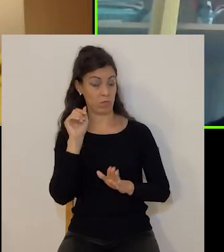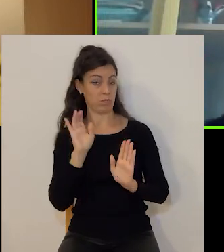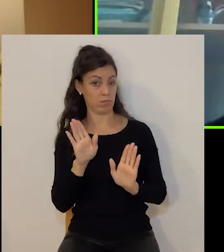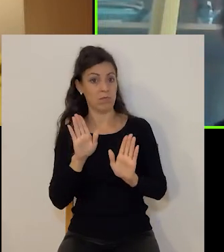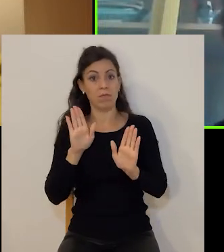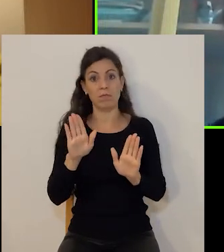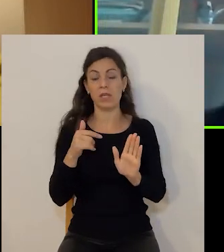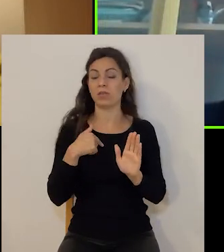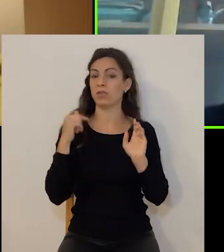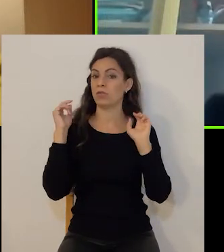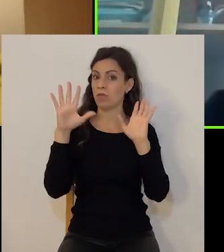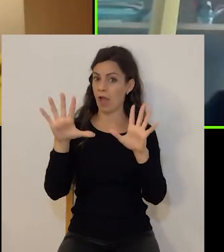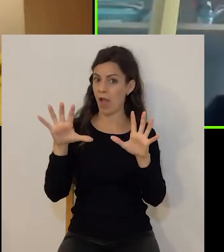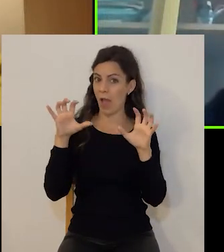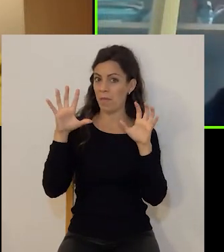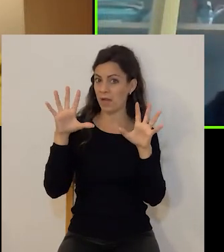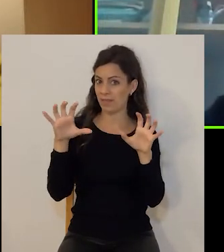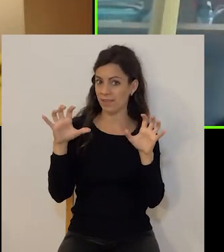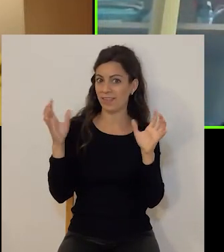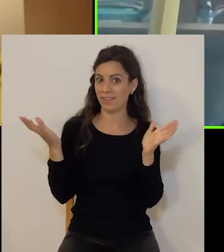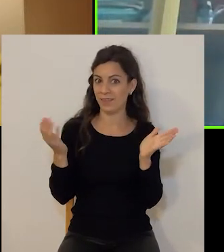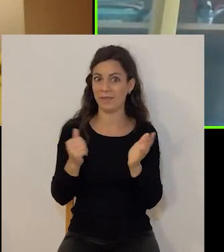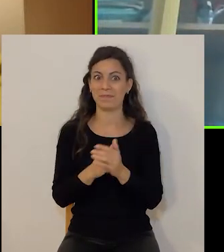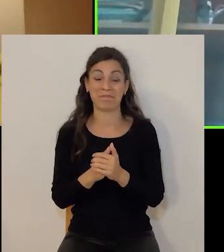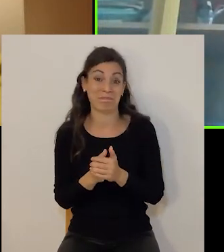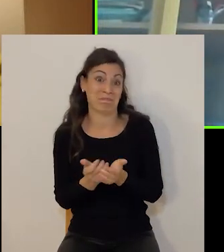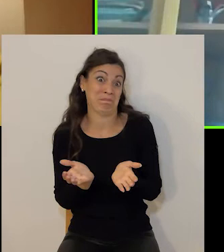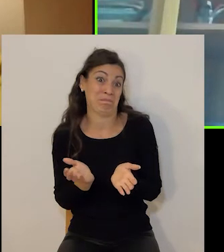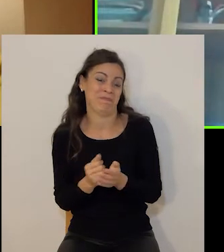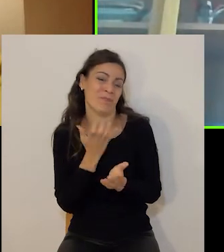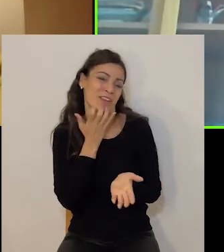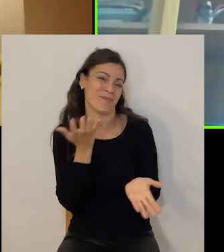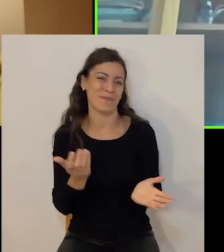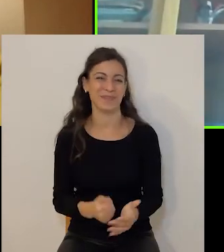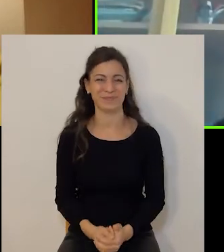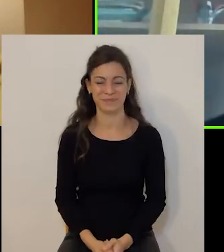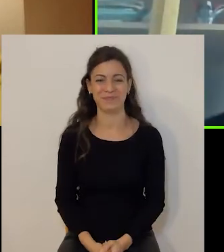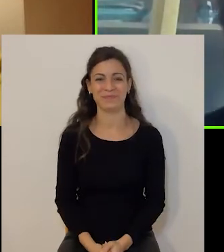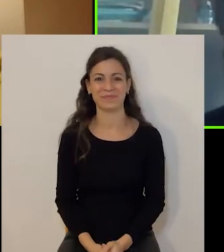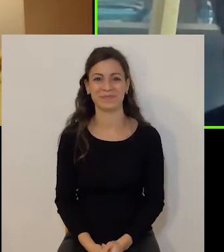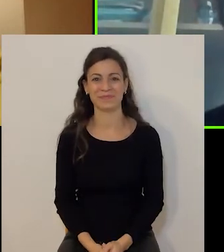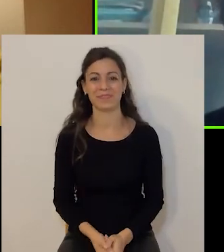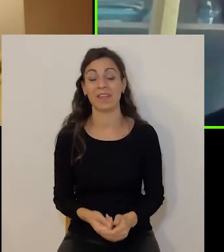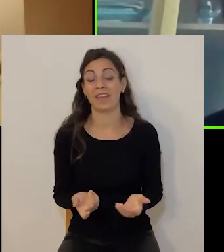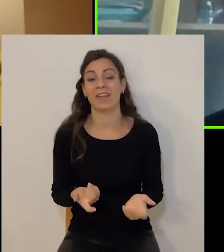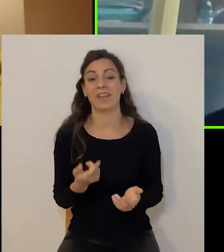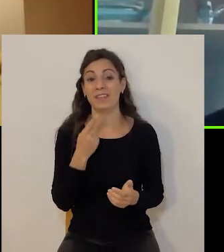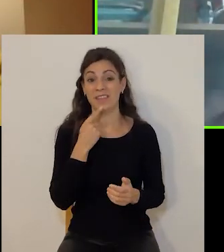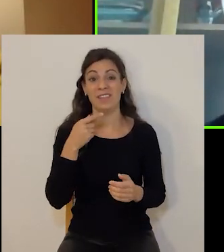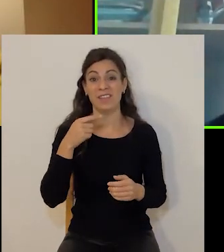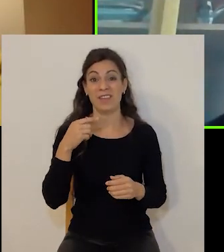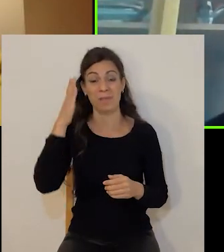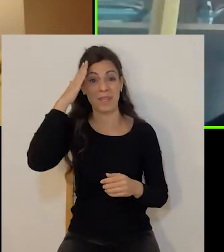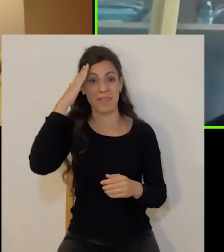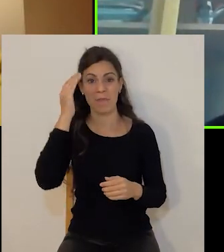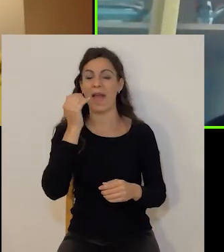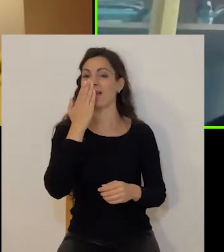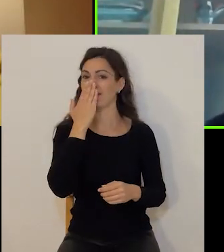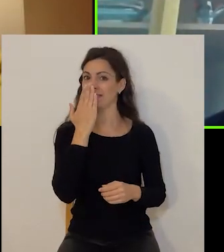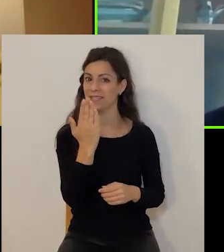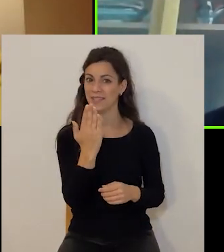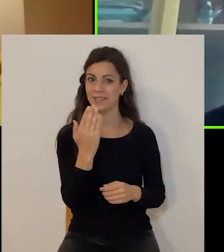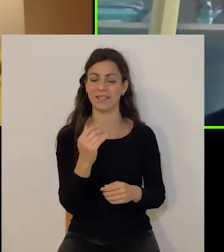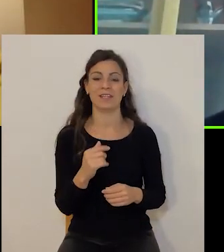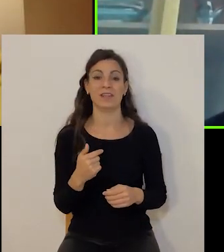pero estoy aprendiendo. ¿Por qué no podemos decir a un niño que estamos aprendiendo? Claro que sí. Entonces lo primero es ser sincero. Lo segundo, que he